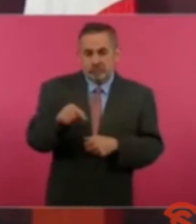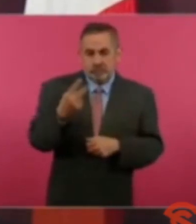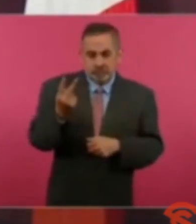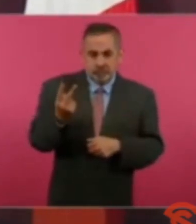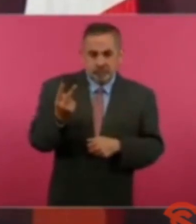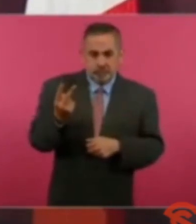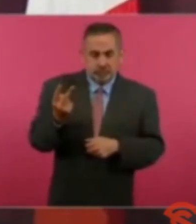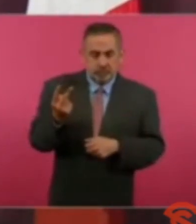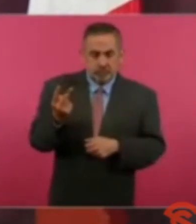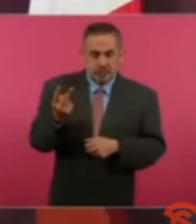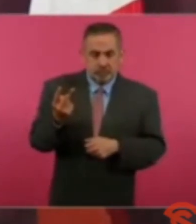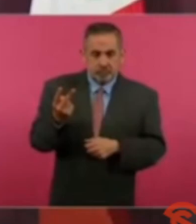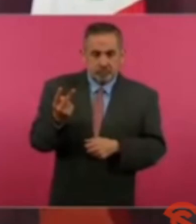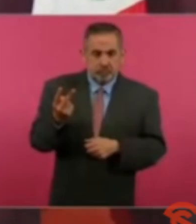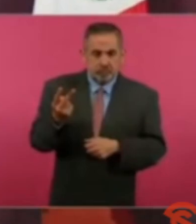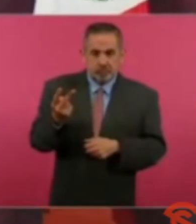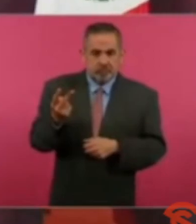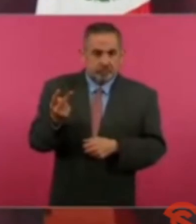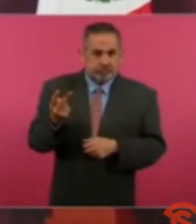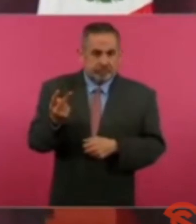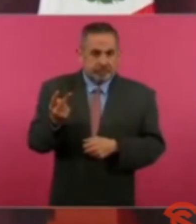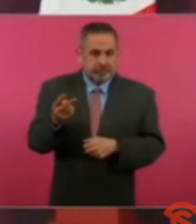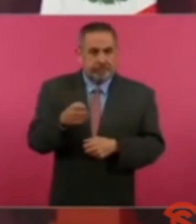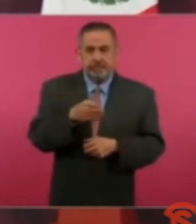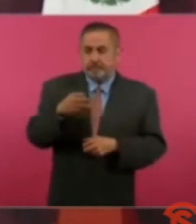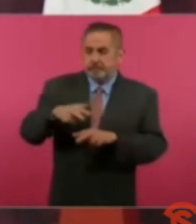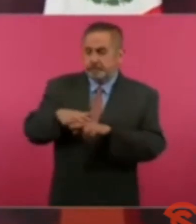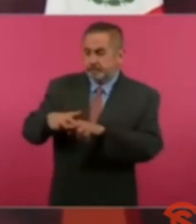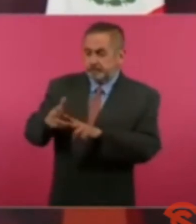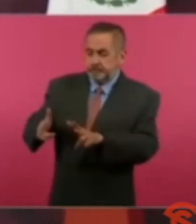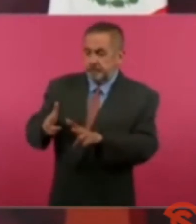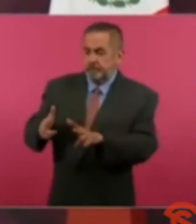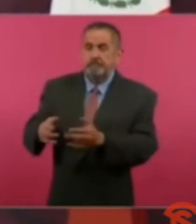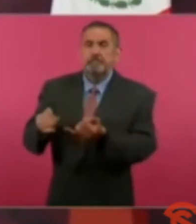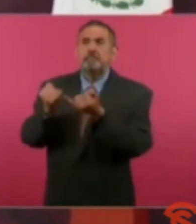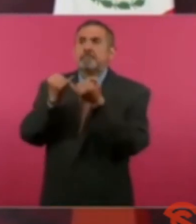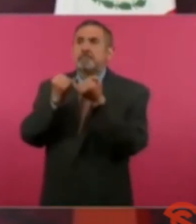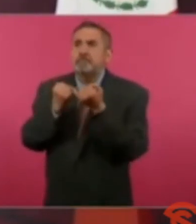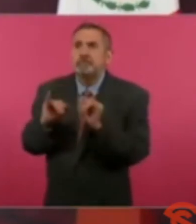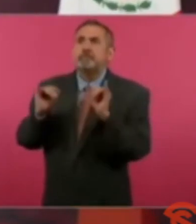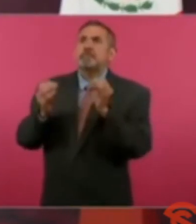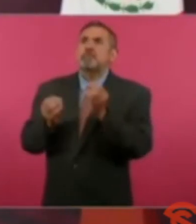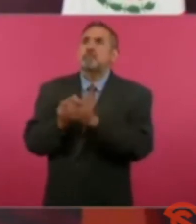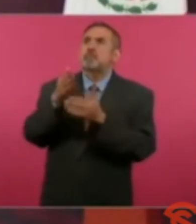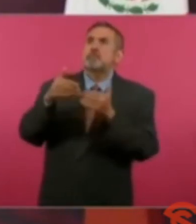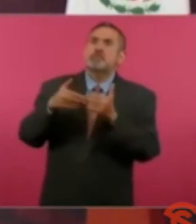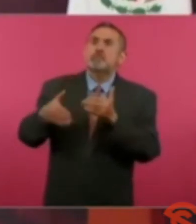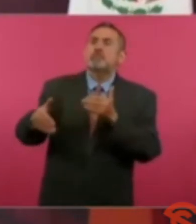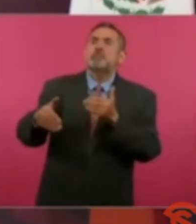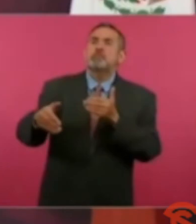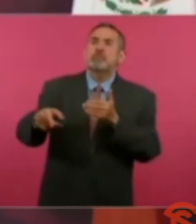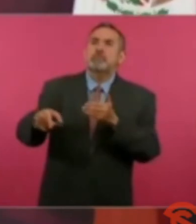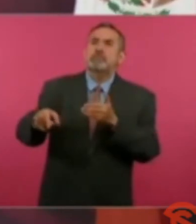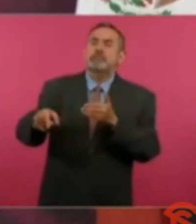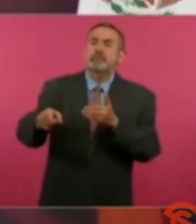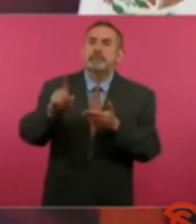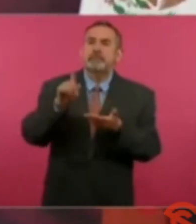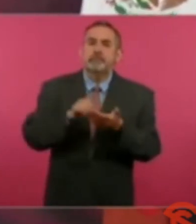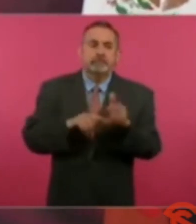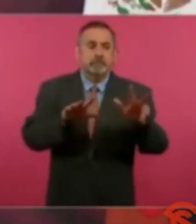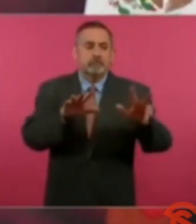1872 y el ferrocarril se inaugura en